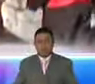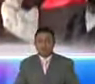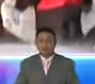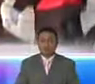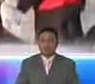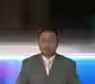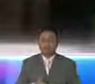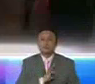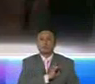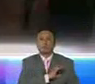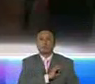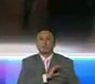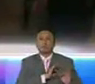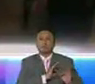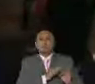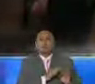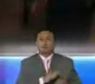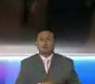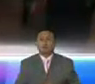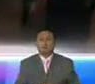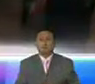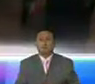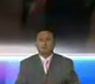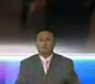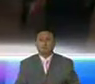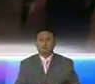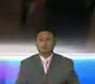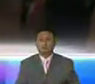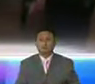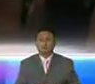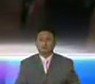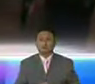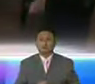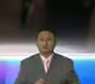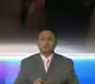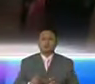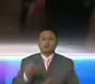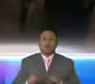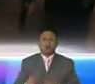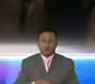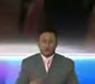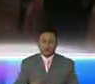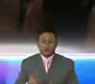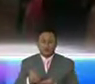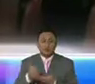en Calderón. Los pacientes fueron retirados con maniobras de extricación.